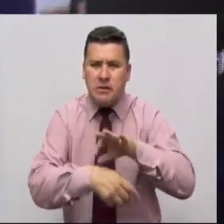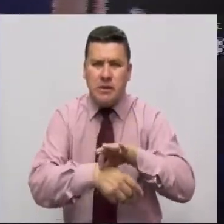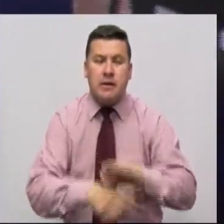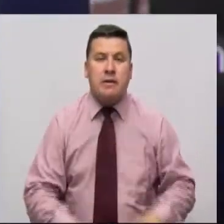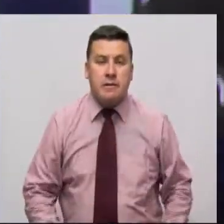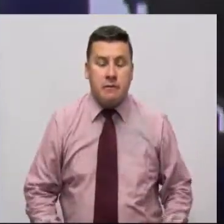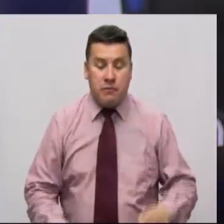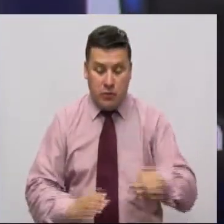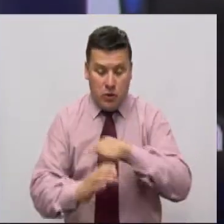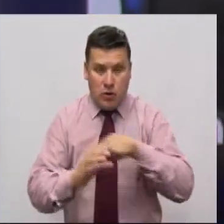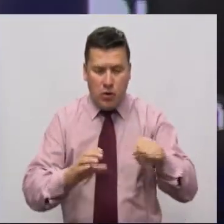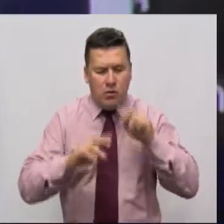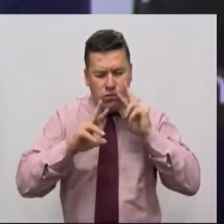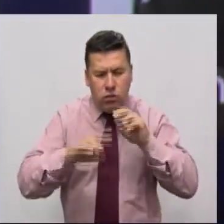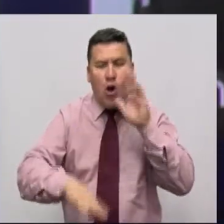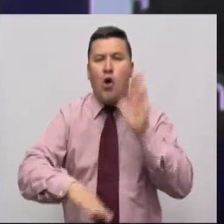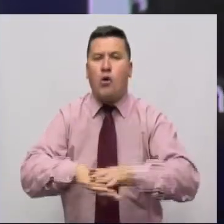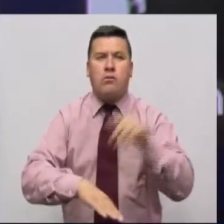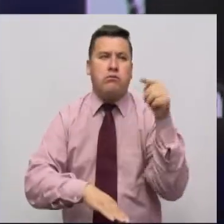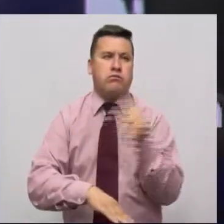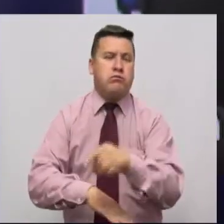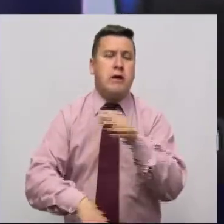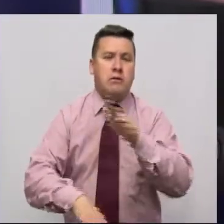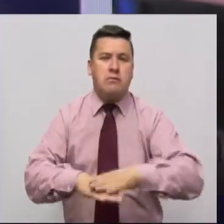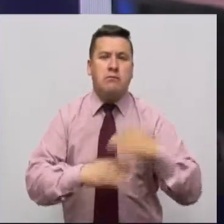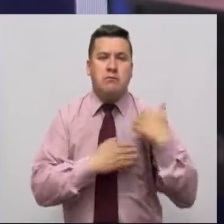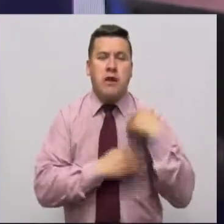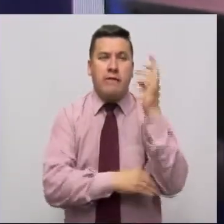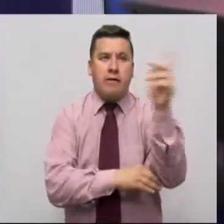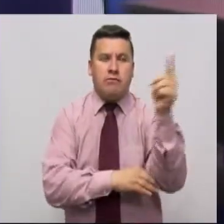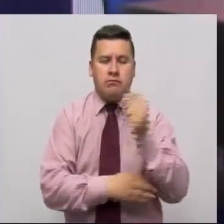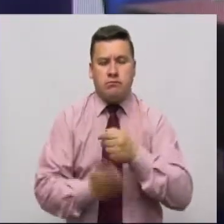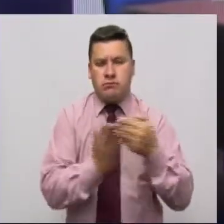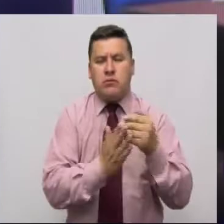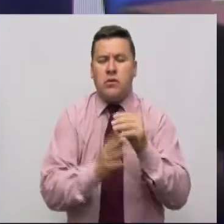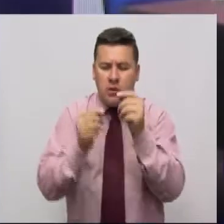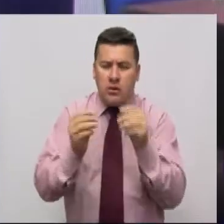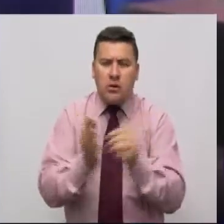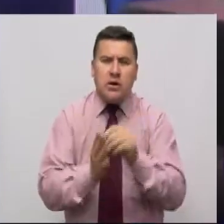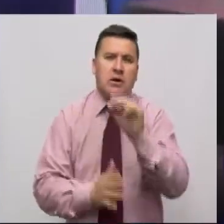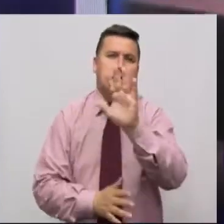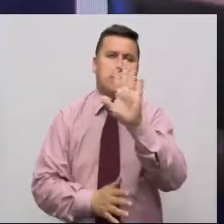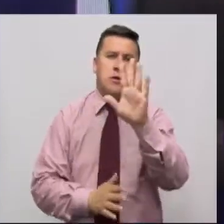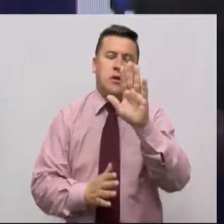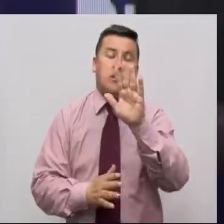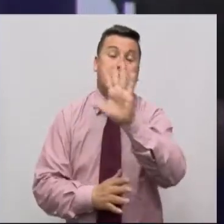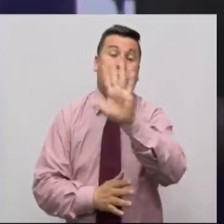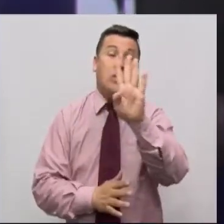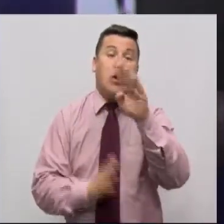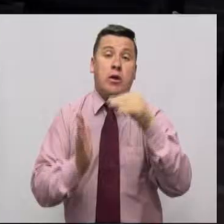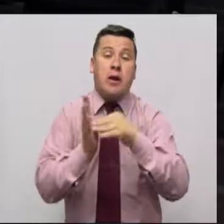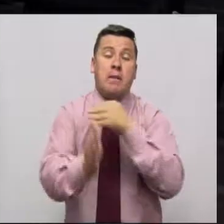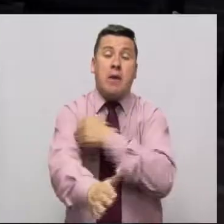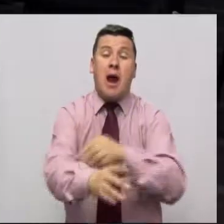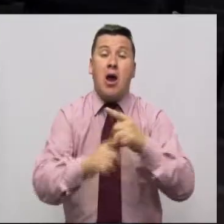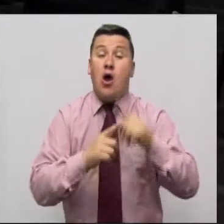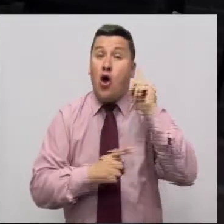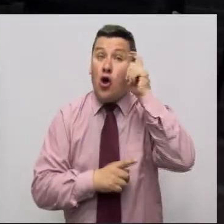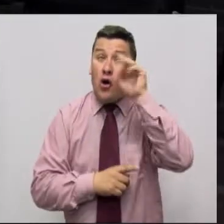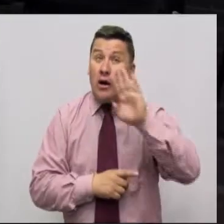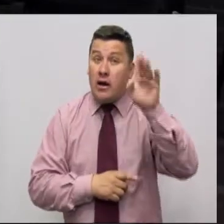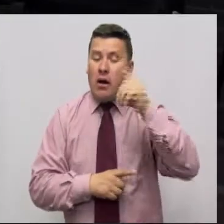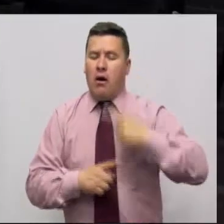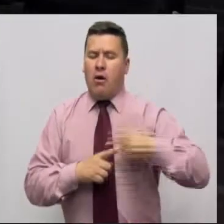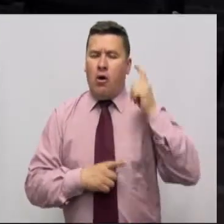Participaciones. La Contraloría imputó cargos de responsabilidad fiscal por 54 mil millones de pesos al entonces